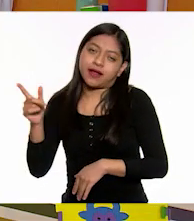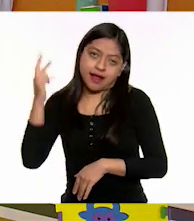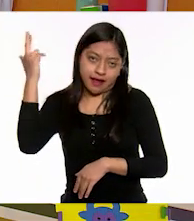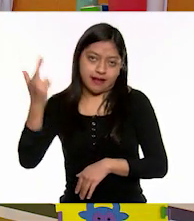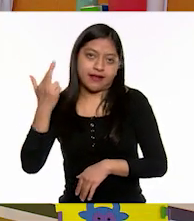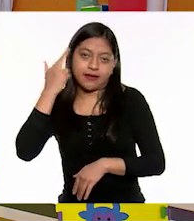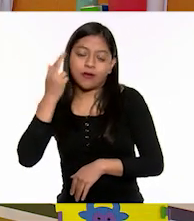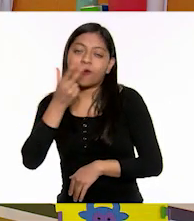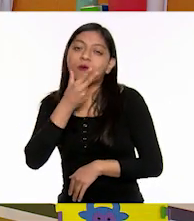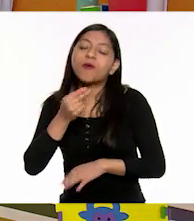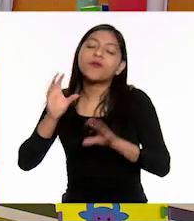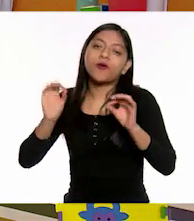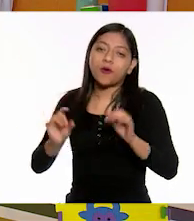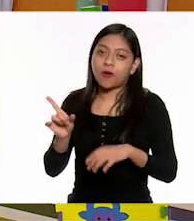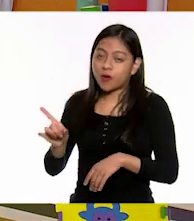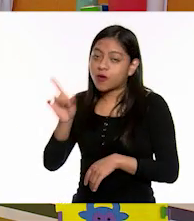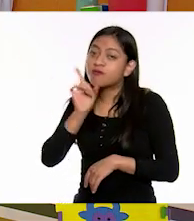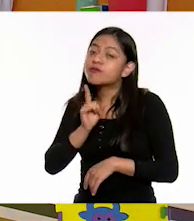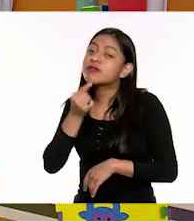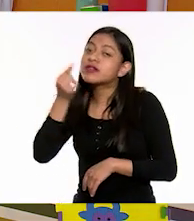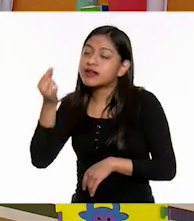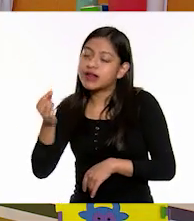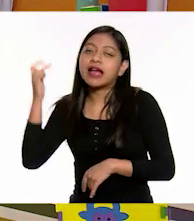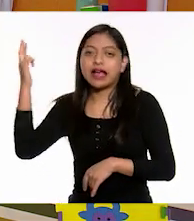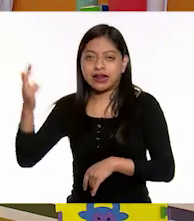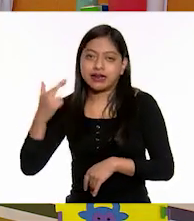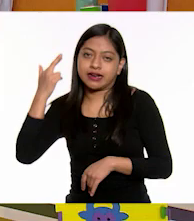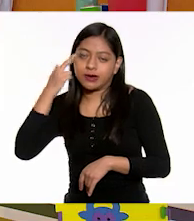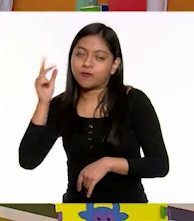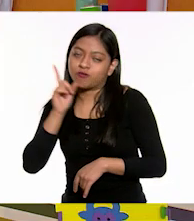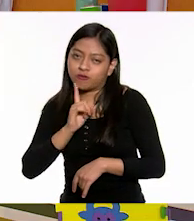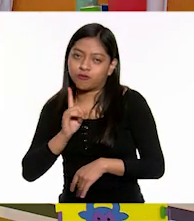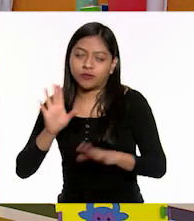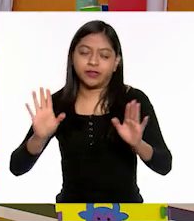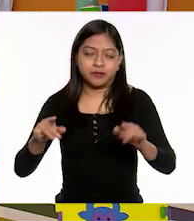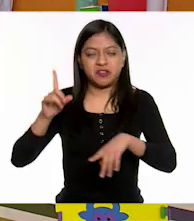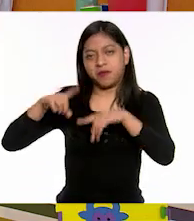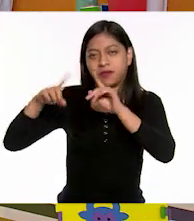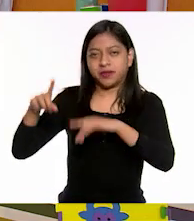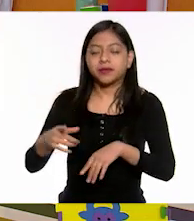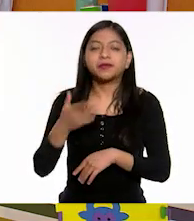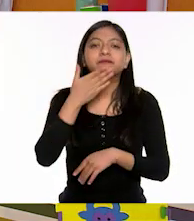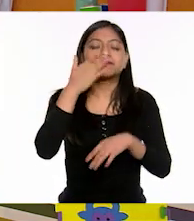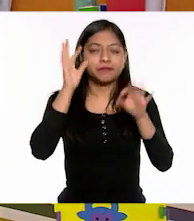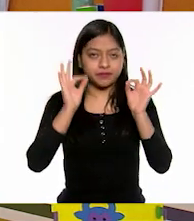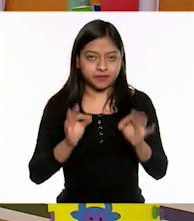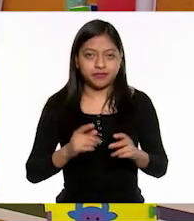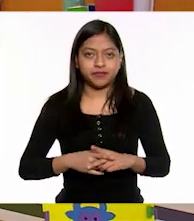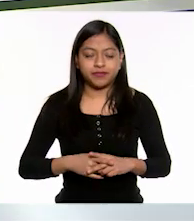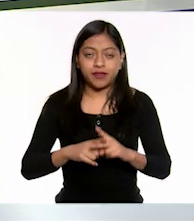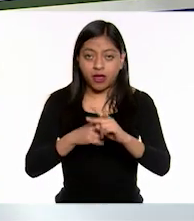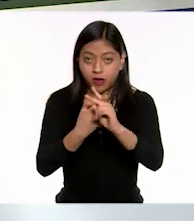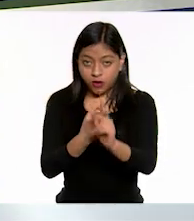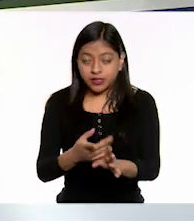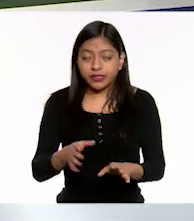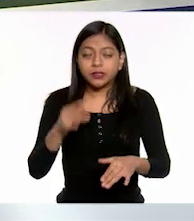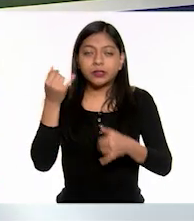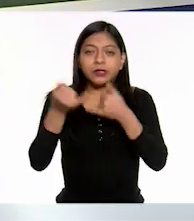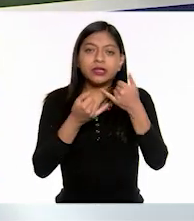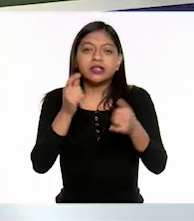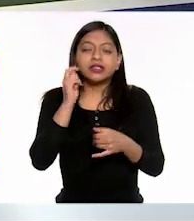el rey o la reina entonces consiste en lo siguiente en este caso yo